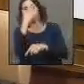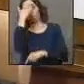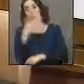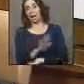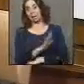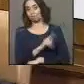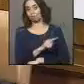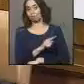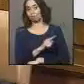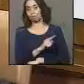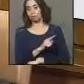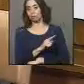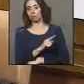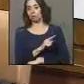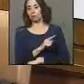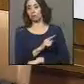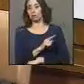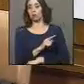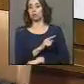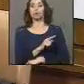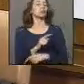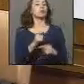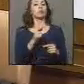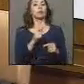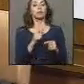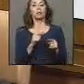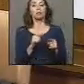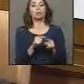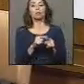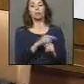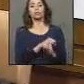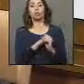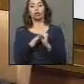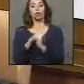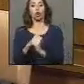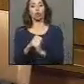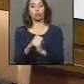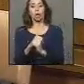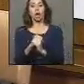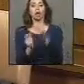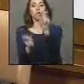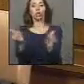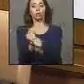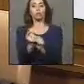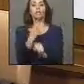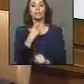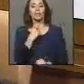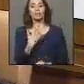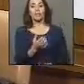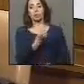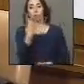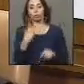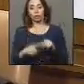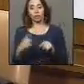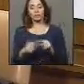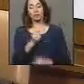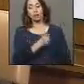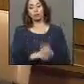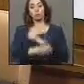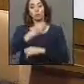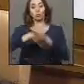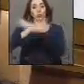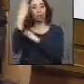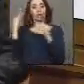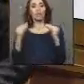indebida, que peca de un vanguardismo que es atentatorio a los intereses de los trabajadores. Esto lo hemos vivido muchas veces, hace muchos